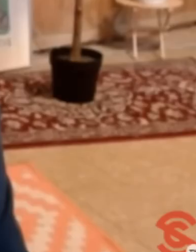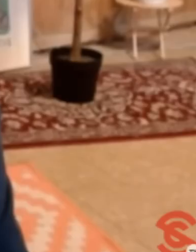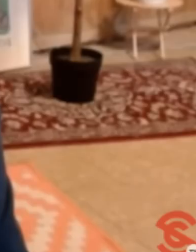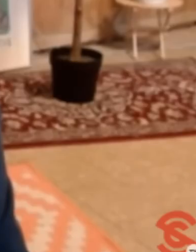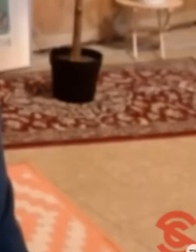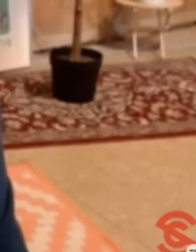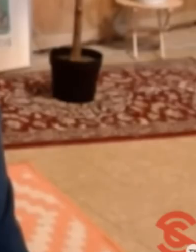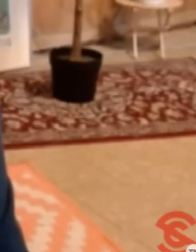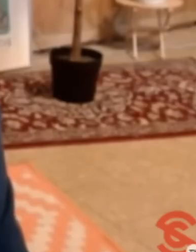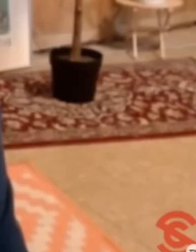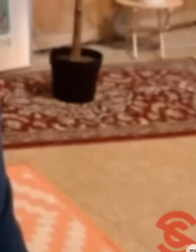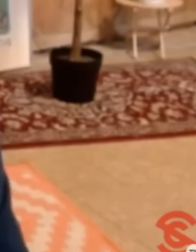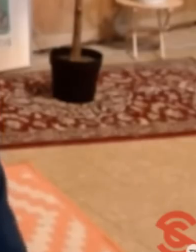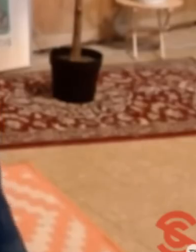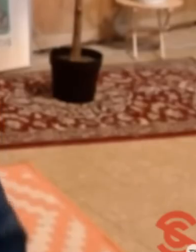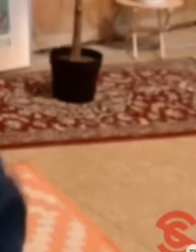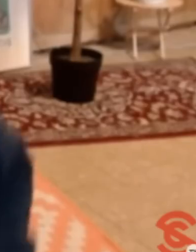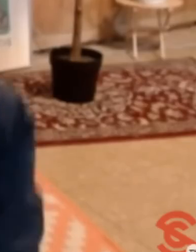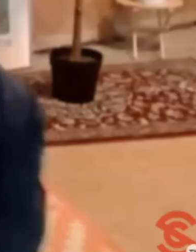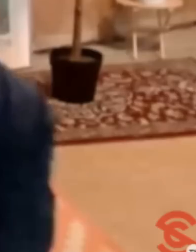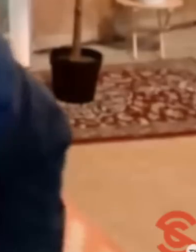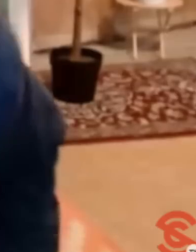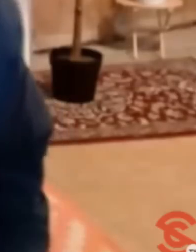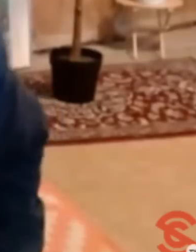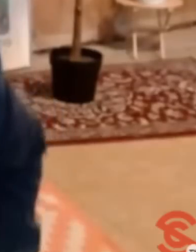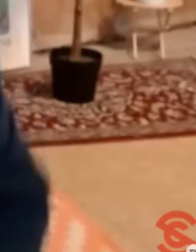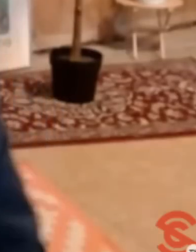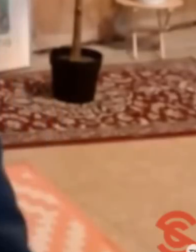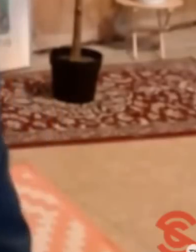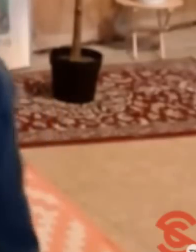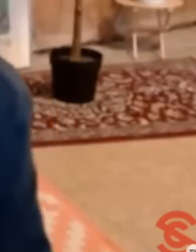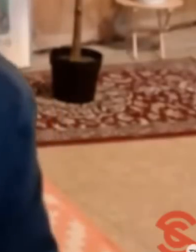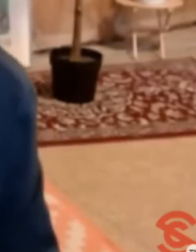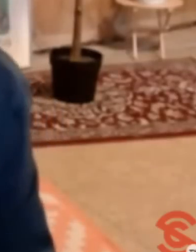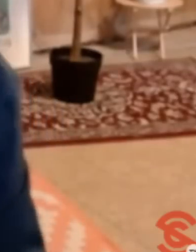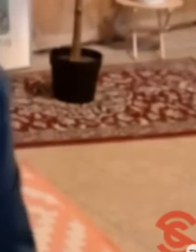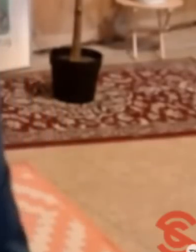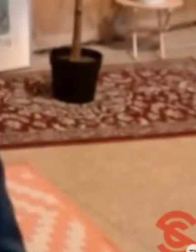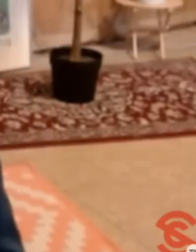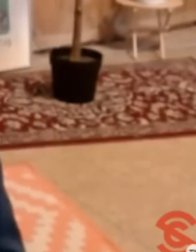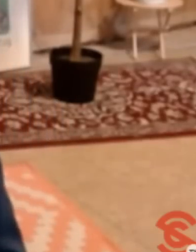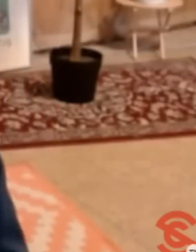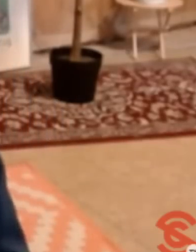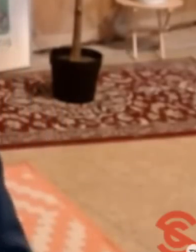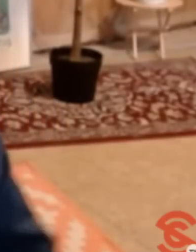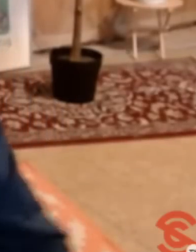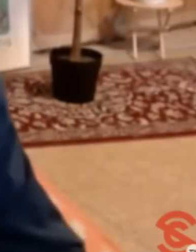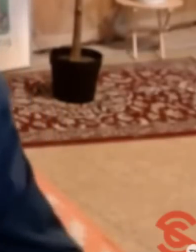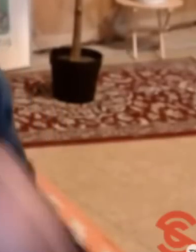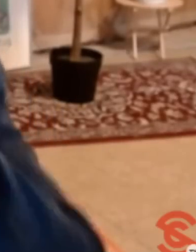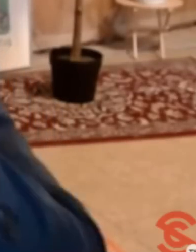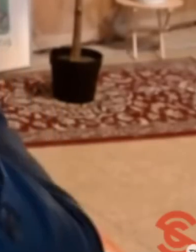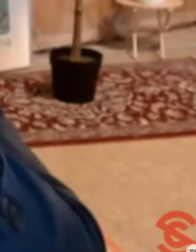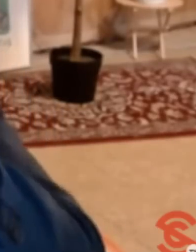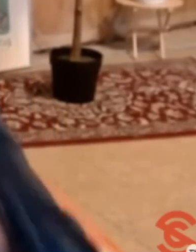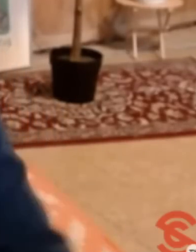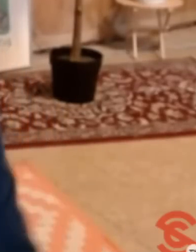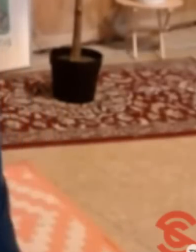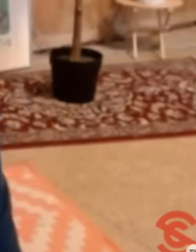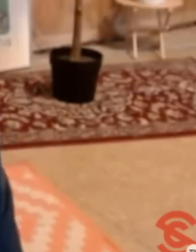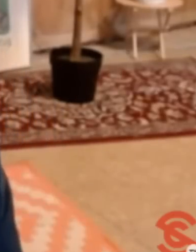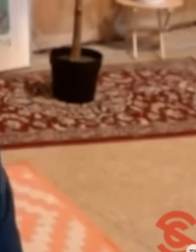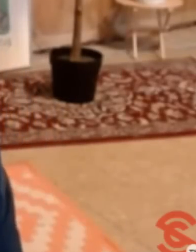extremadamente duro. Se llama Arturo Medina y es el procurador fiscal de la Federación. Y Arturo Medina informa en la